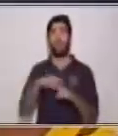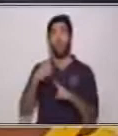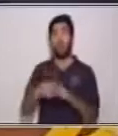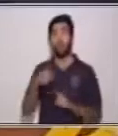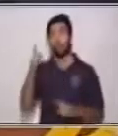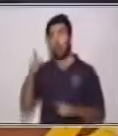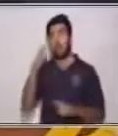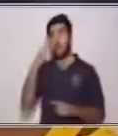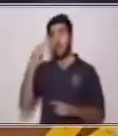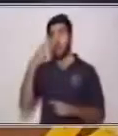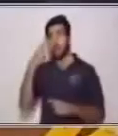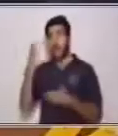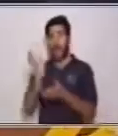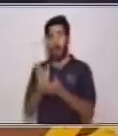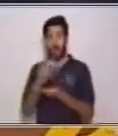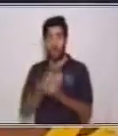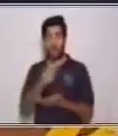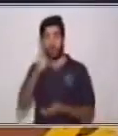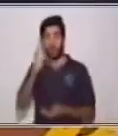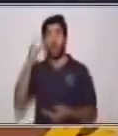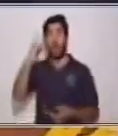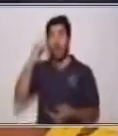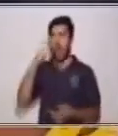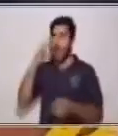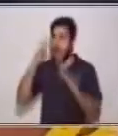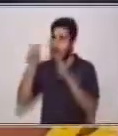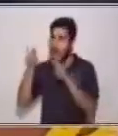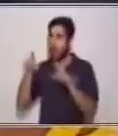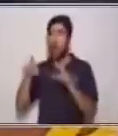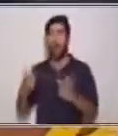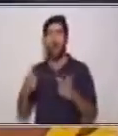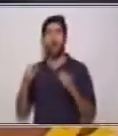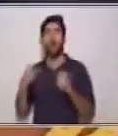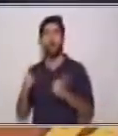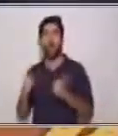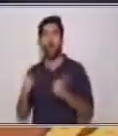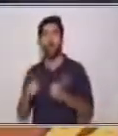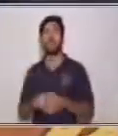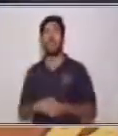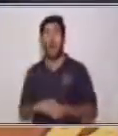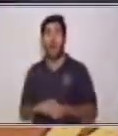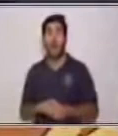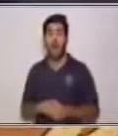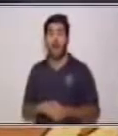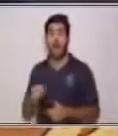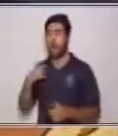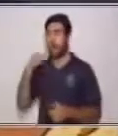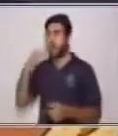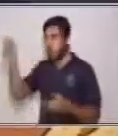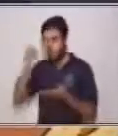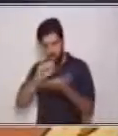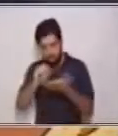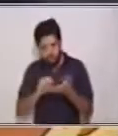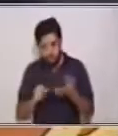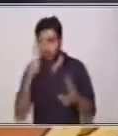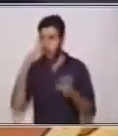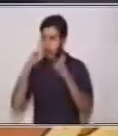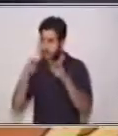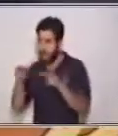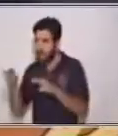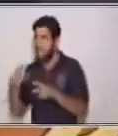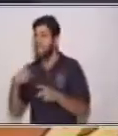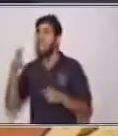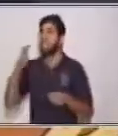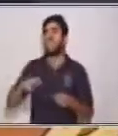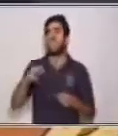familia cocine, tú vas a recopilar esa información y vas a ver qué ingredientes, cómo se prepararon y